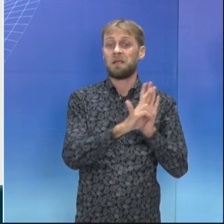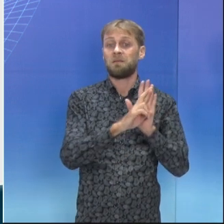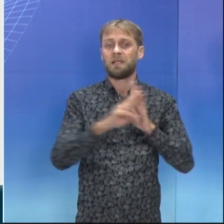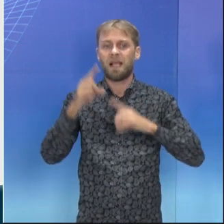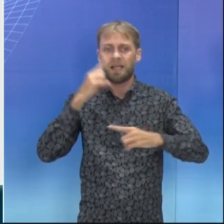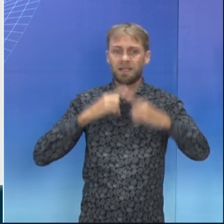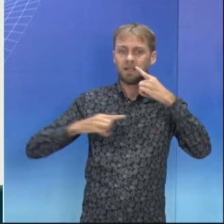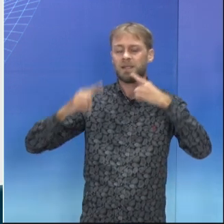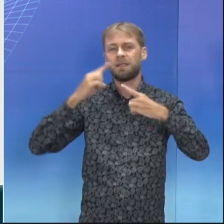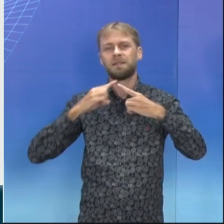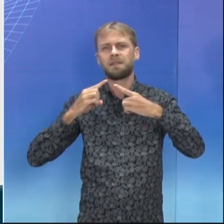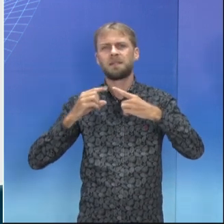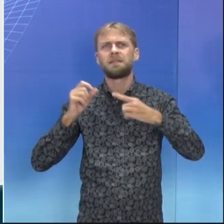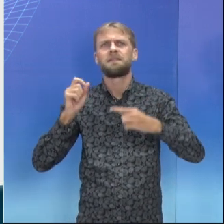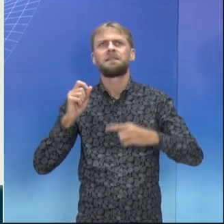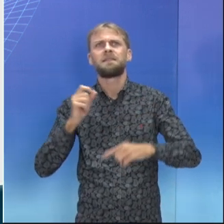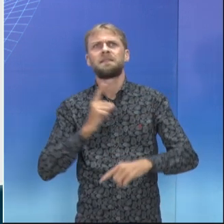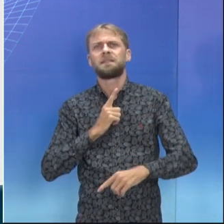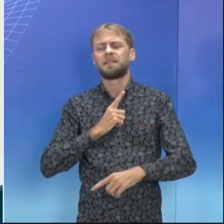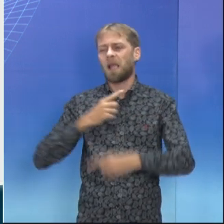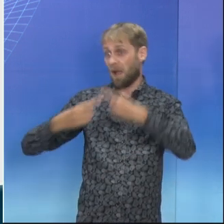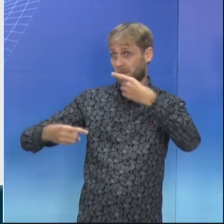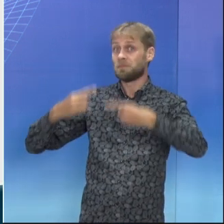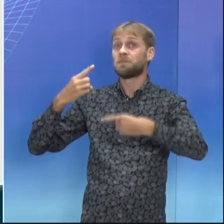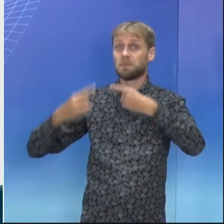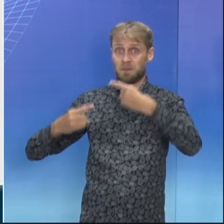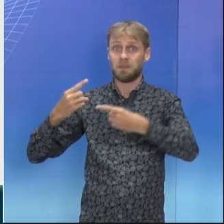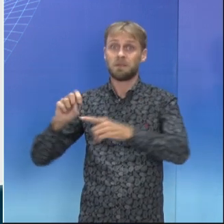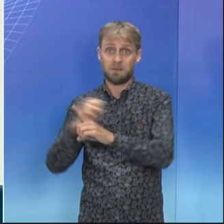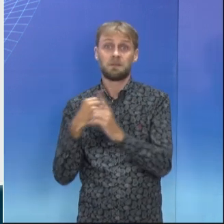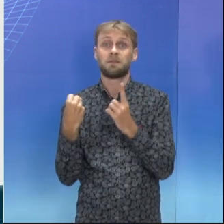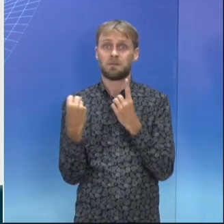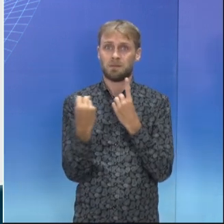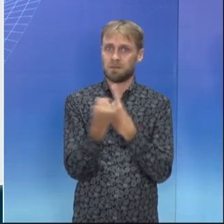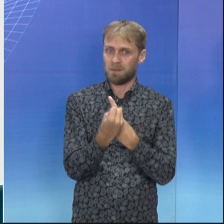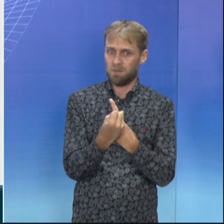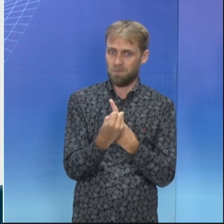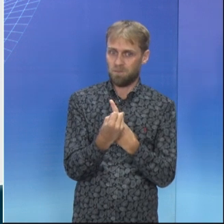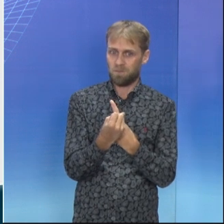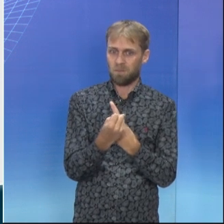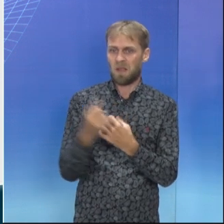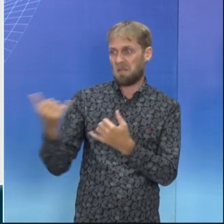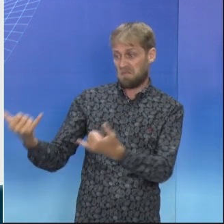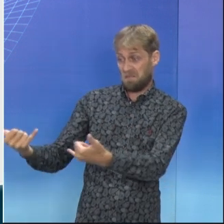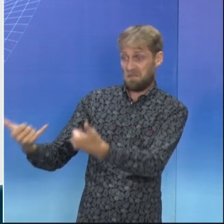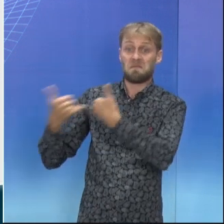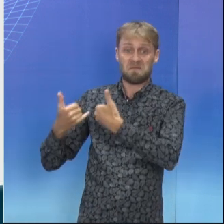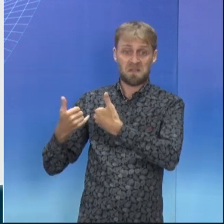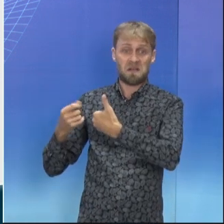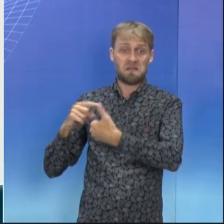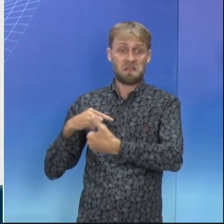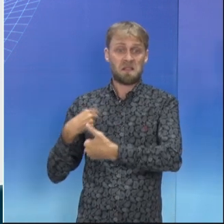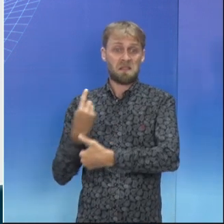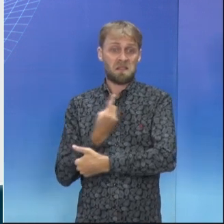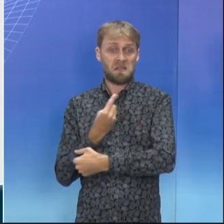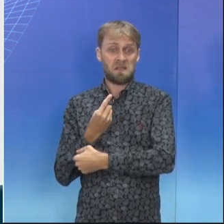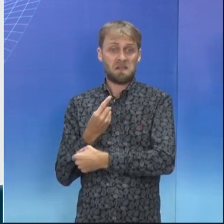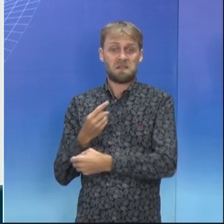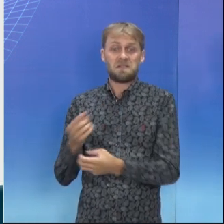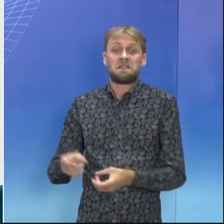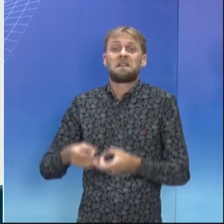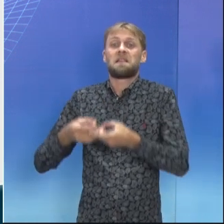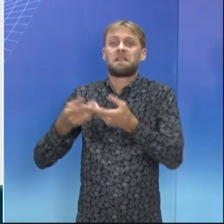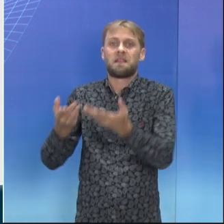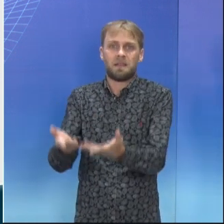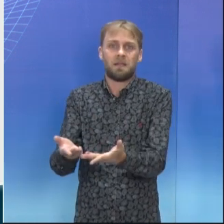Mujica se refirió a algunas críticas que reciben algunas políticas sociales. Nos acusan de que